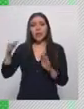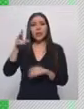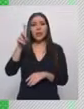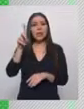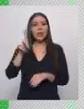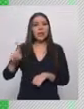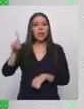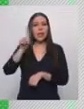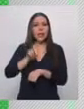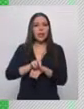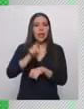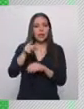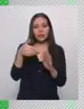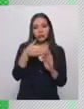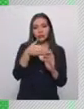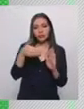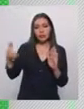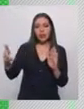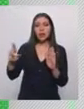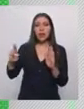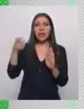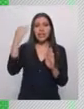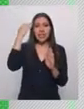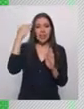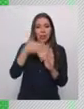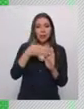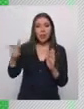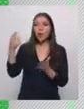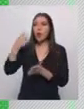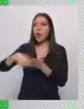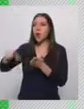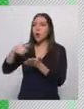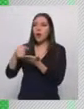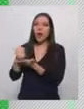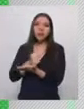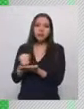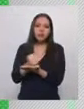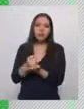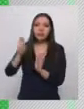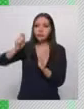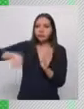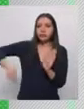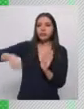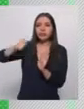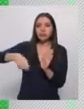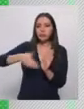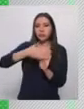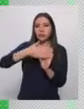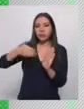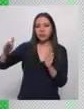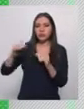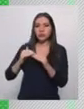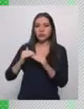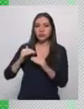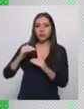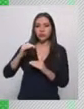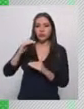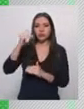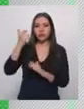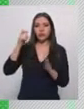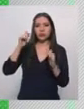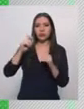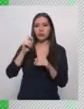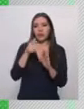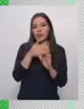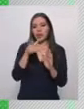estás domiciliando en este tiempo. Y de aquí, la fecha de corte va a abarcar esos 30 días, que es todo lo que